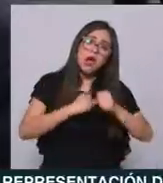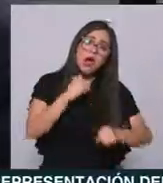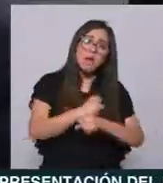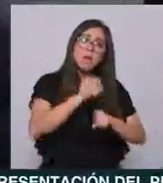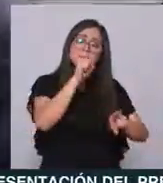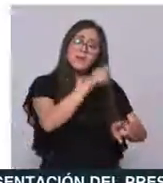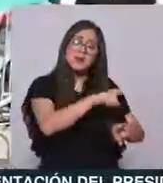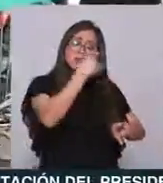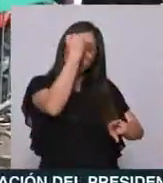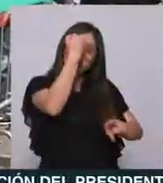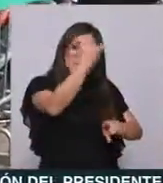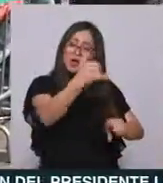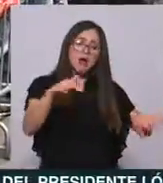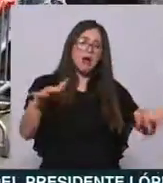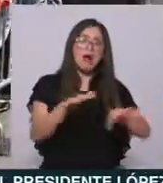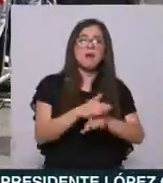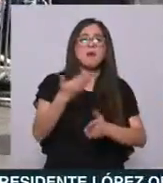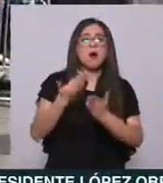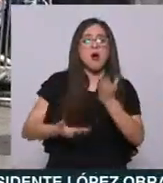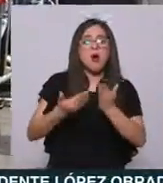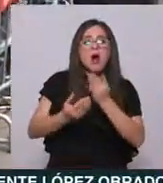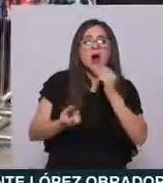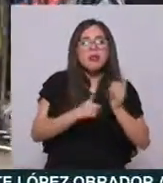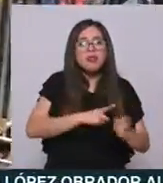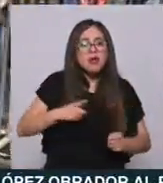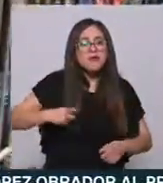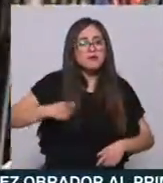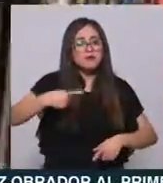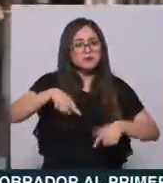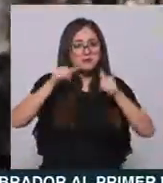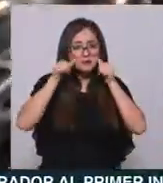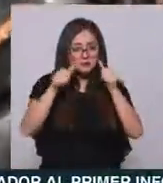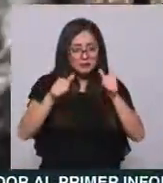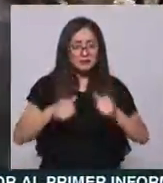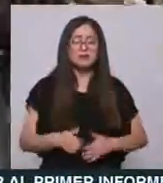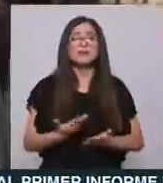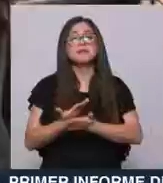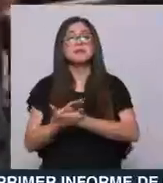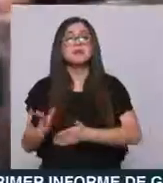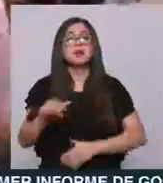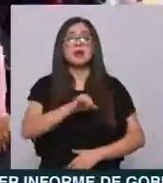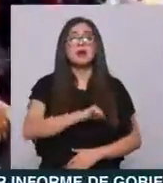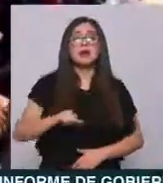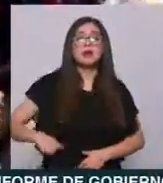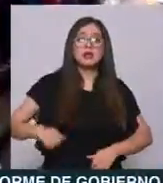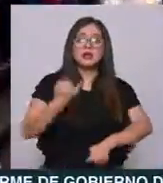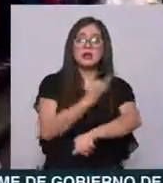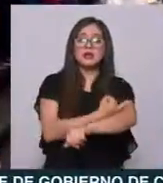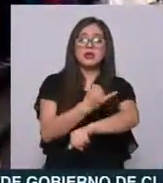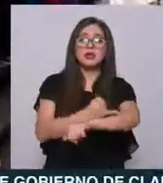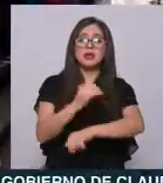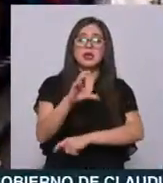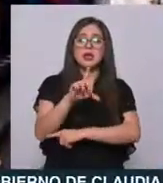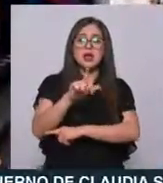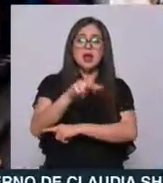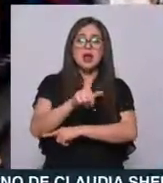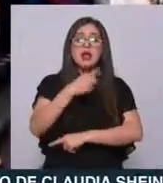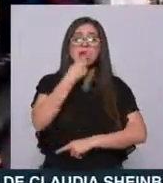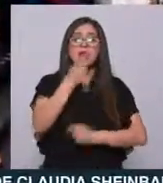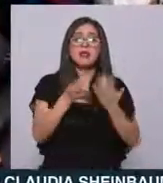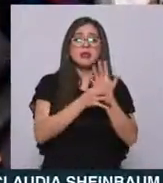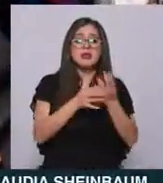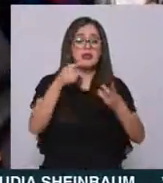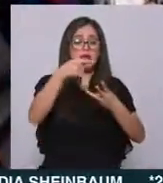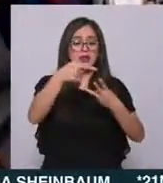esas generaciones. Por su parte, Clara Brugada, alcaldesa de Iztapalapa, opinó que deben trabajar en conjunto los 3 niveles de